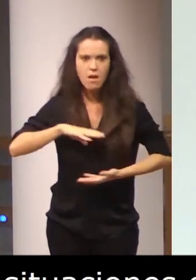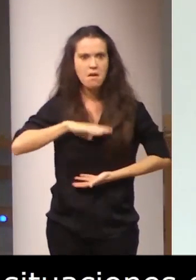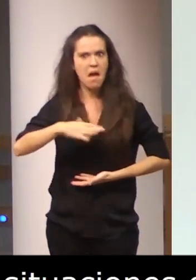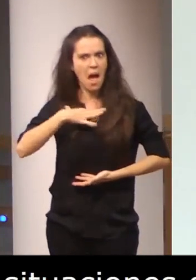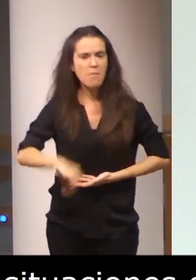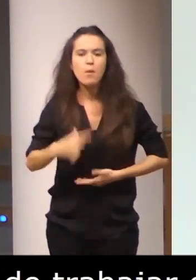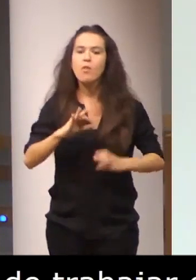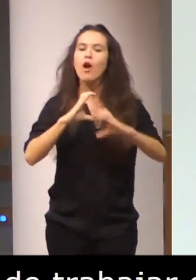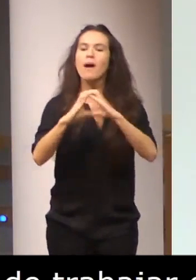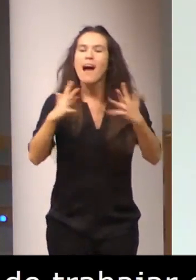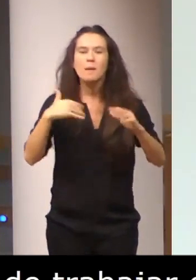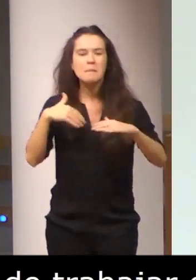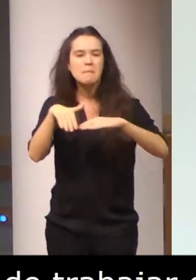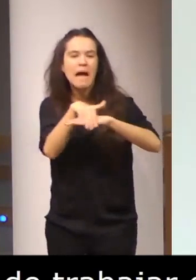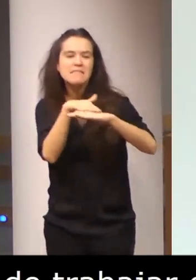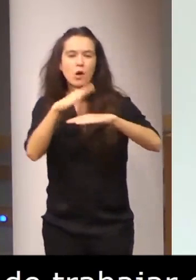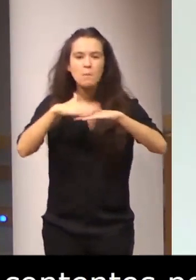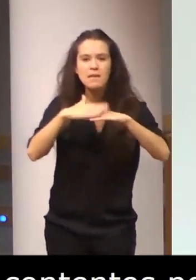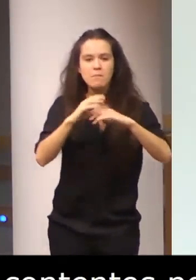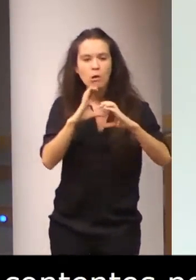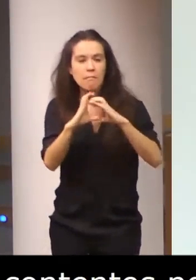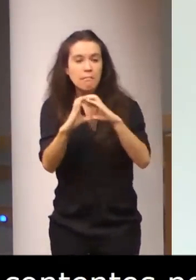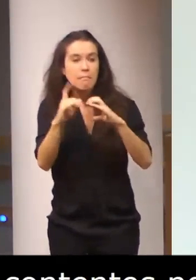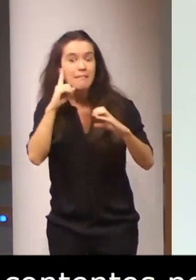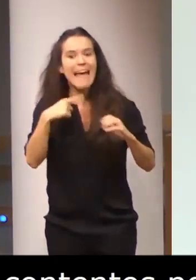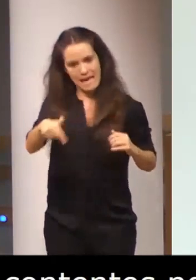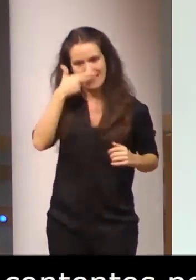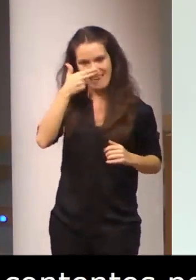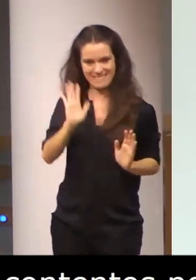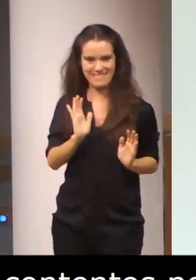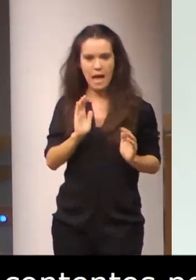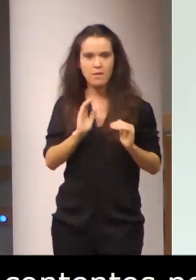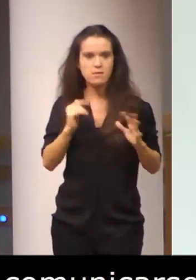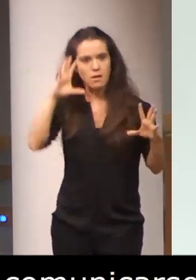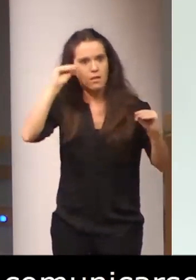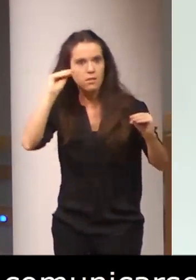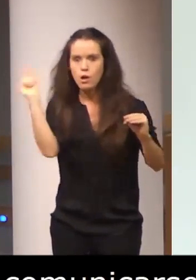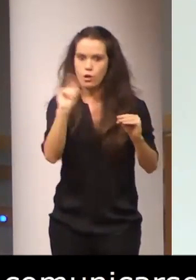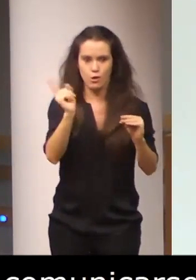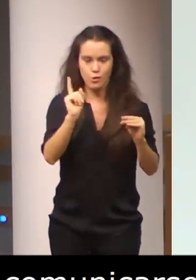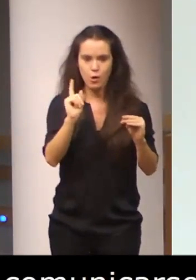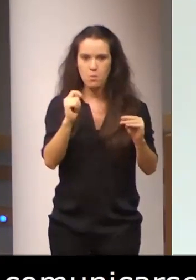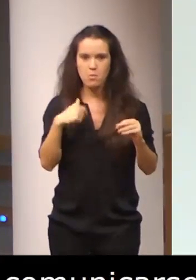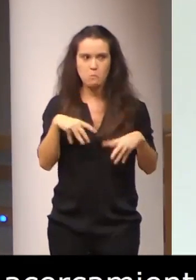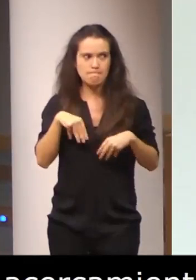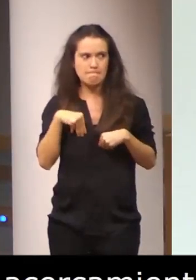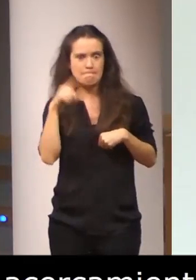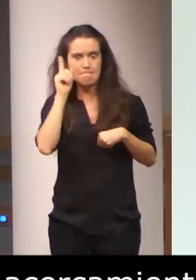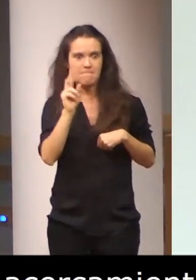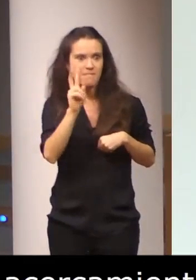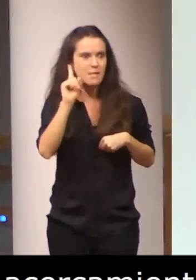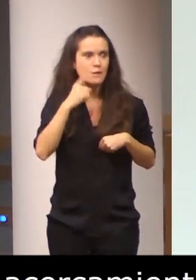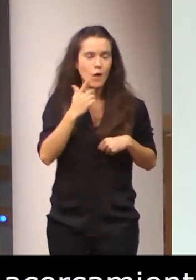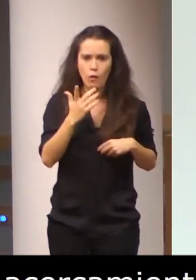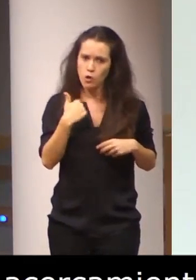por lo menos un primer acercamiento a las personas sordas, que es lo que a mí me interesa. Y que no se queden retraídos cuando ven a una persona